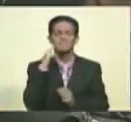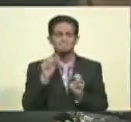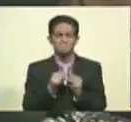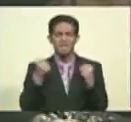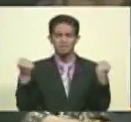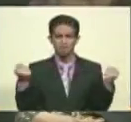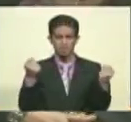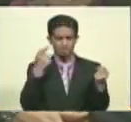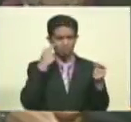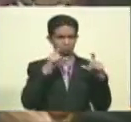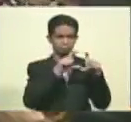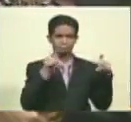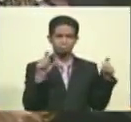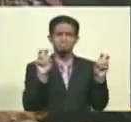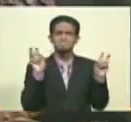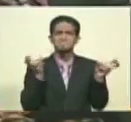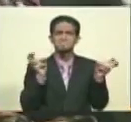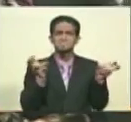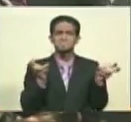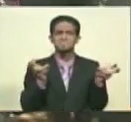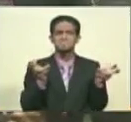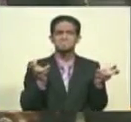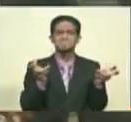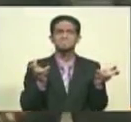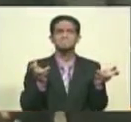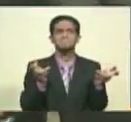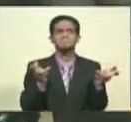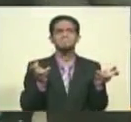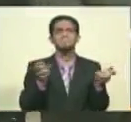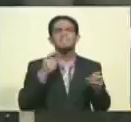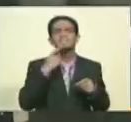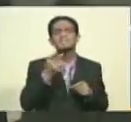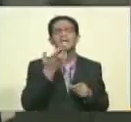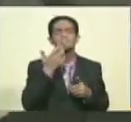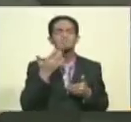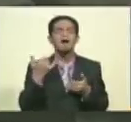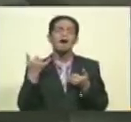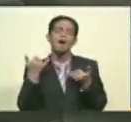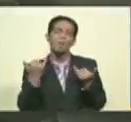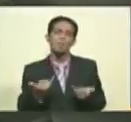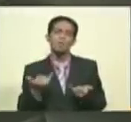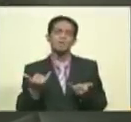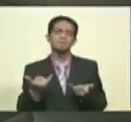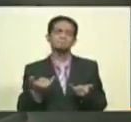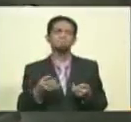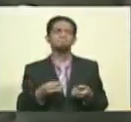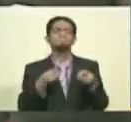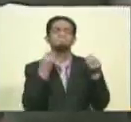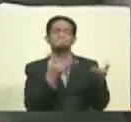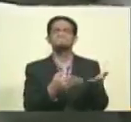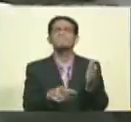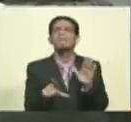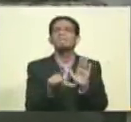comenzaron a hacerse efectivos estos beneficios por la aplicación de la ley